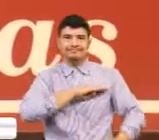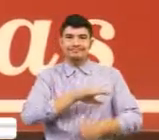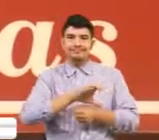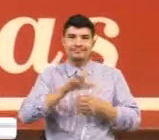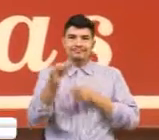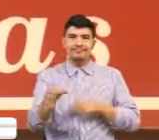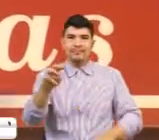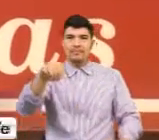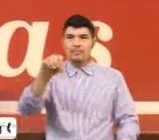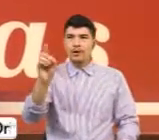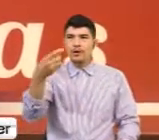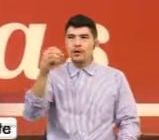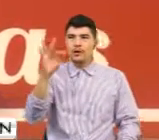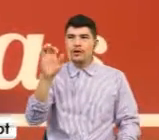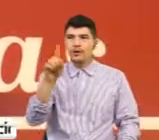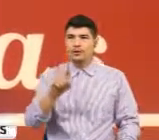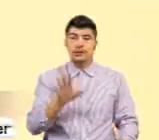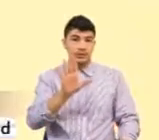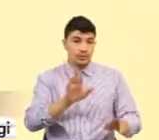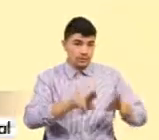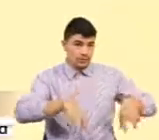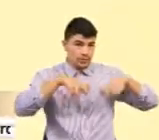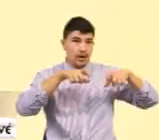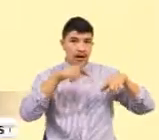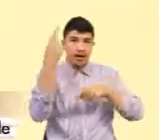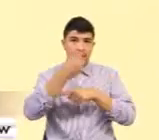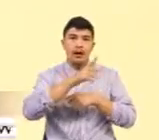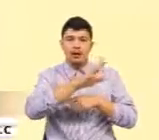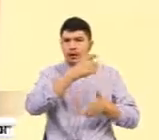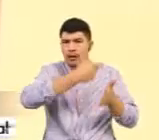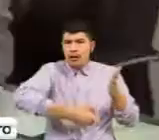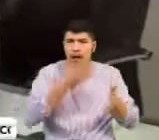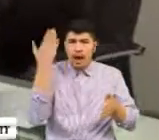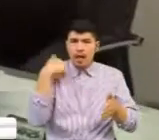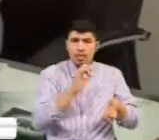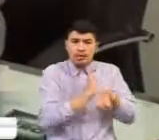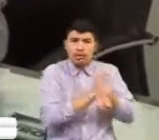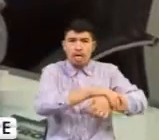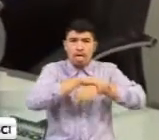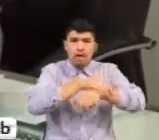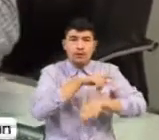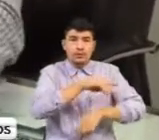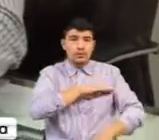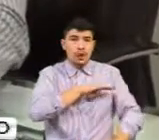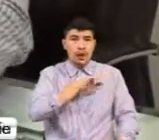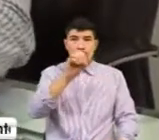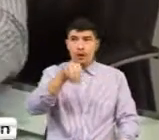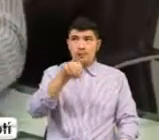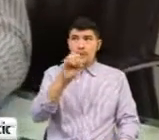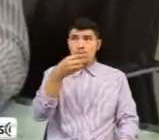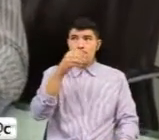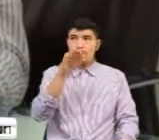en el palacio de justicia es ángel se llevó a cabo la audiencia donde le fue revocada la medida de aseguramiento al alcalde de mogotes dorian